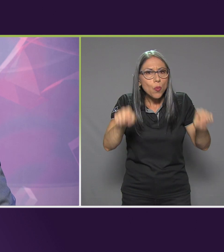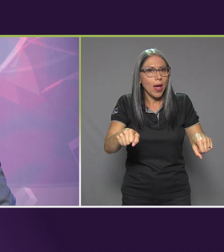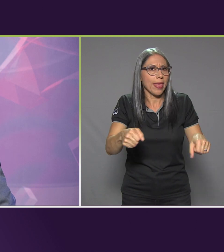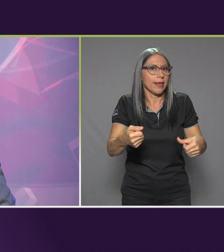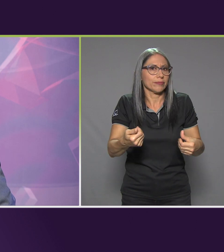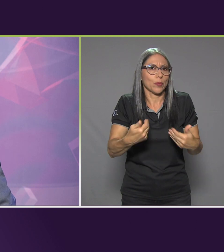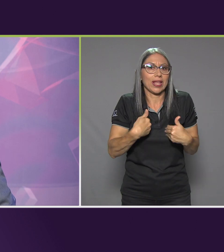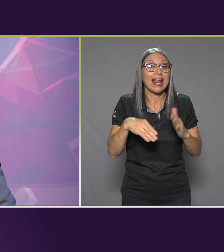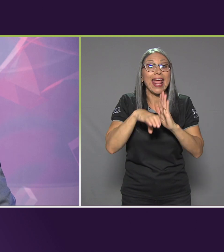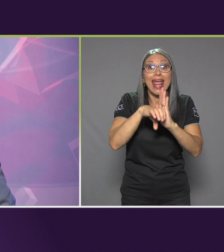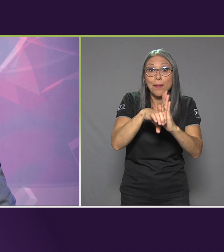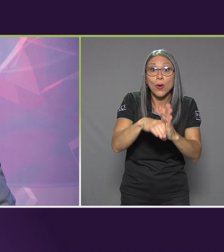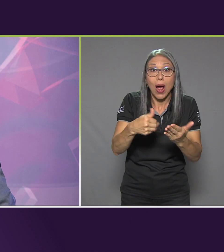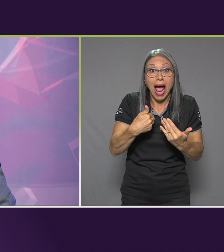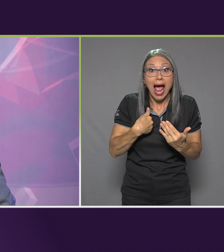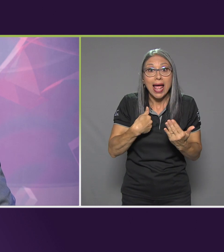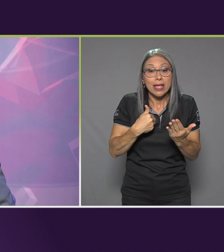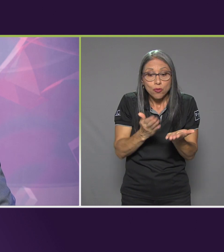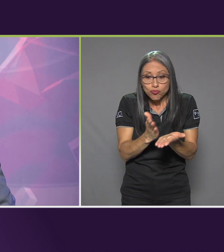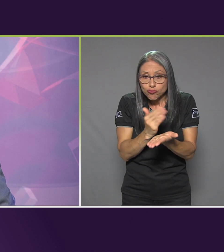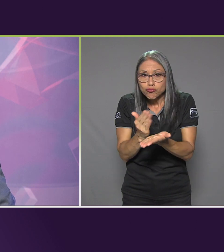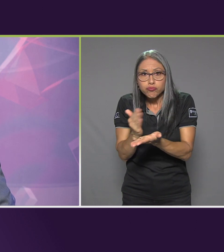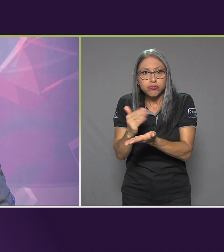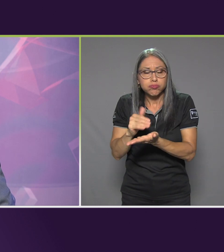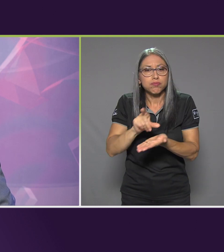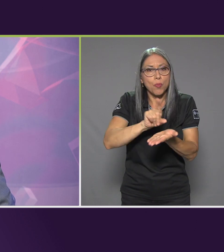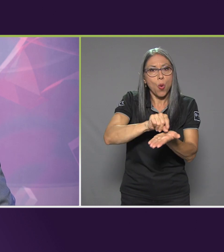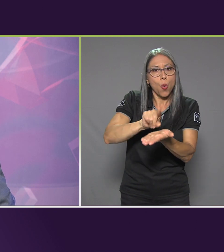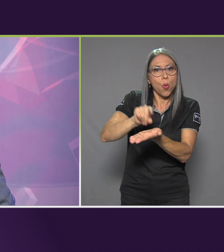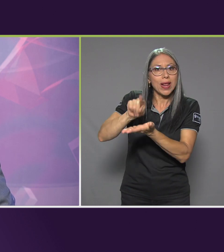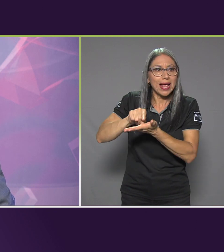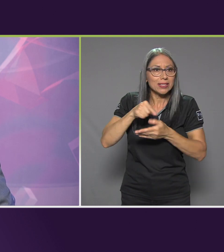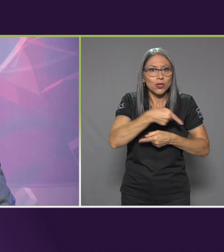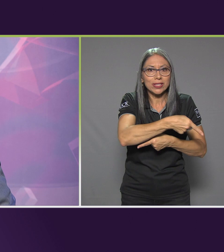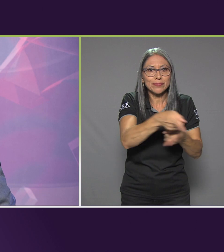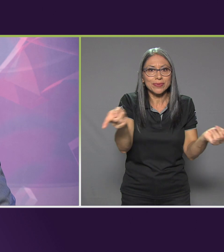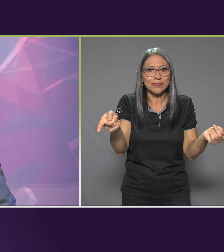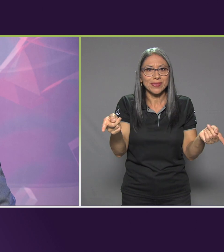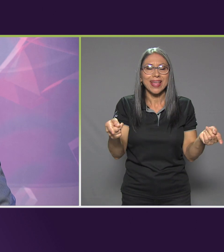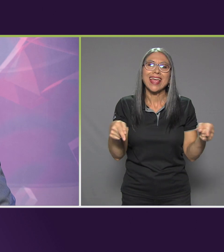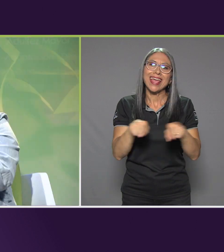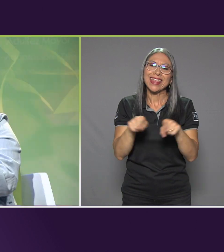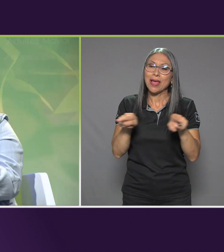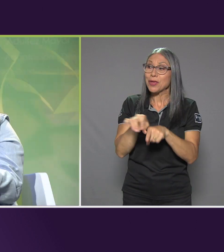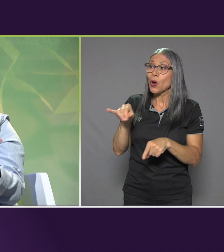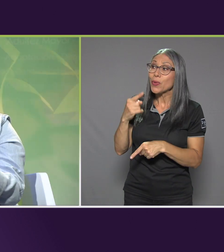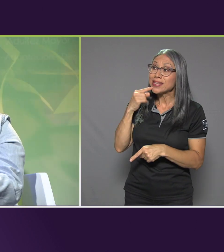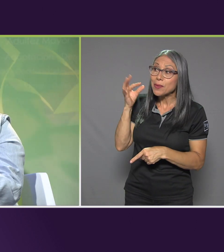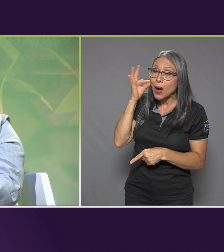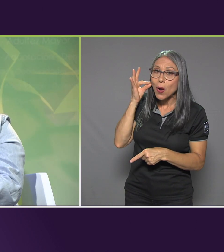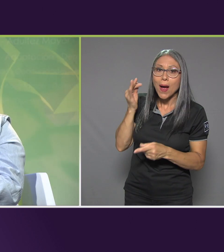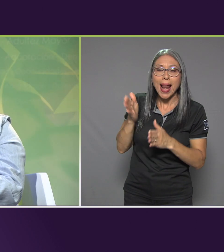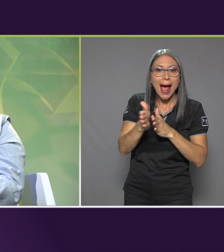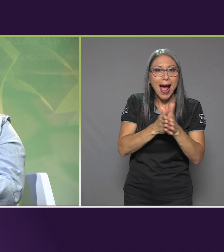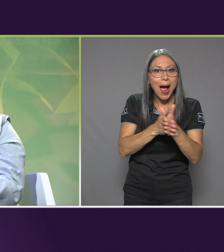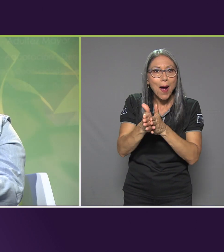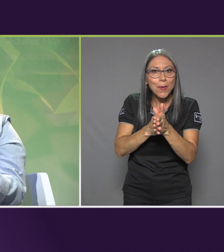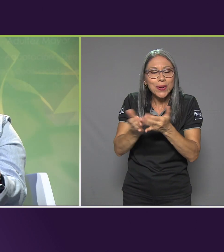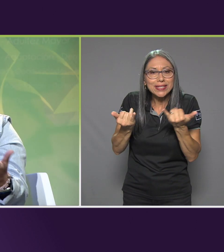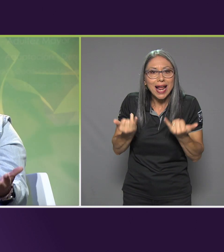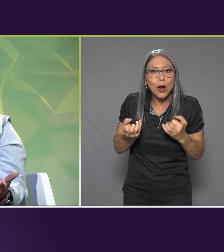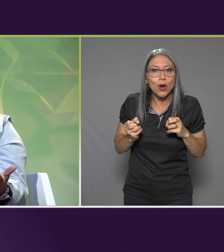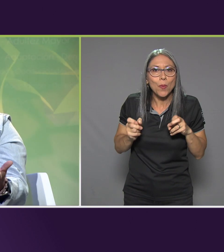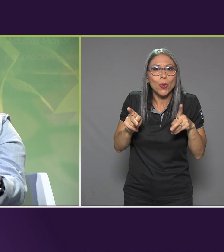puedan obtener, ¿verdad? Por ejemplo, hay publicaciones también que se distribuyen en esos lugares. Y aprovechar, como decía Paola, esta oportunidad que